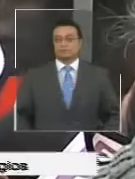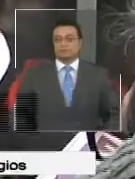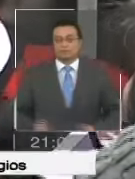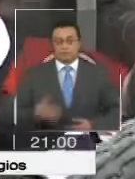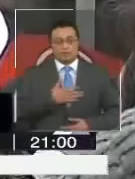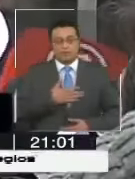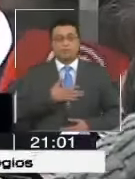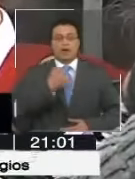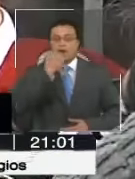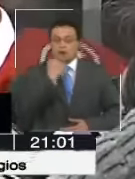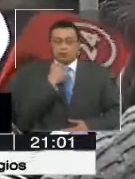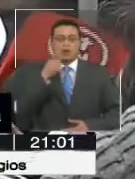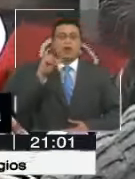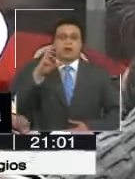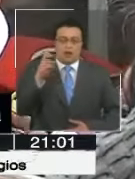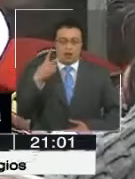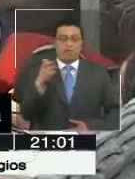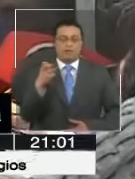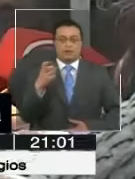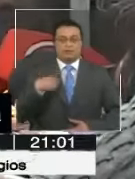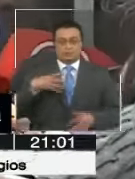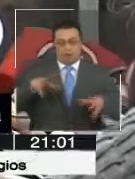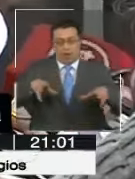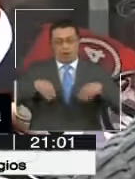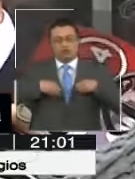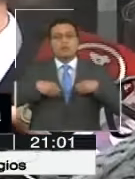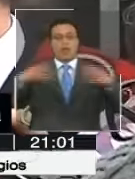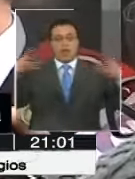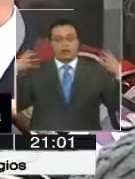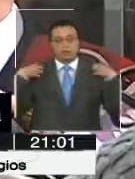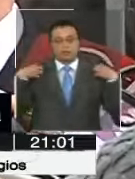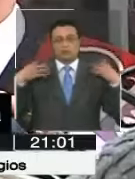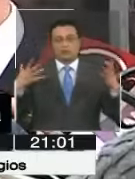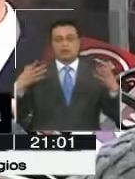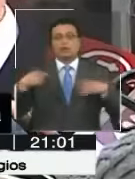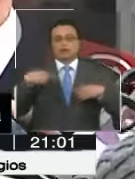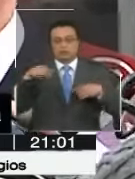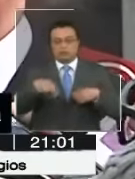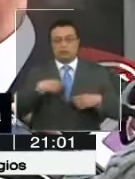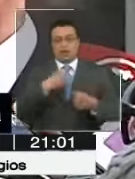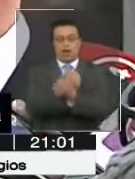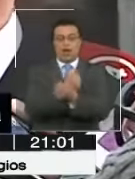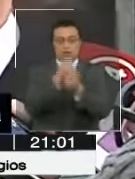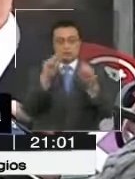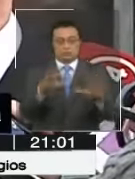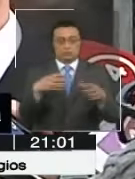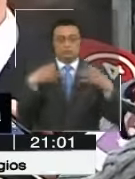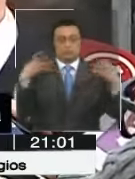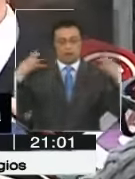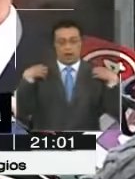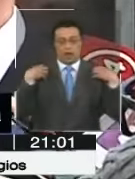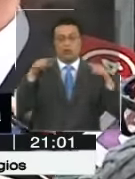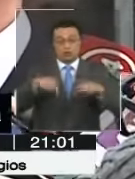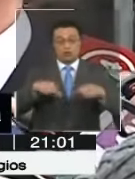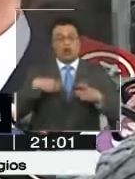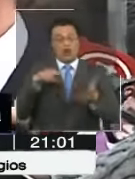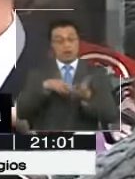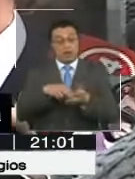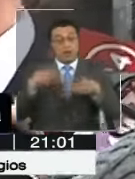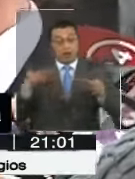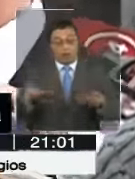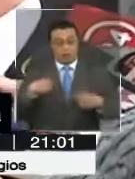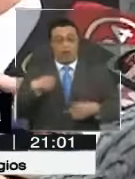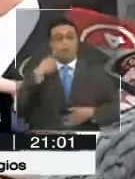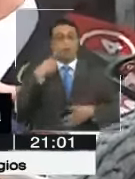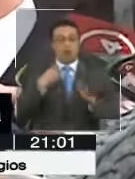Yo cometí un error y grave, y asumí esa responsabilidad. Delito, y no. Renuncié a mi cargo. Delito, y lo que espero yo poder